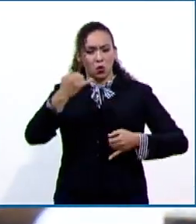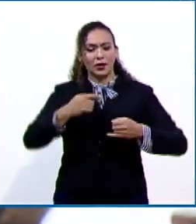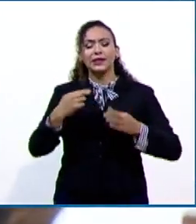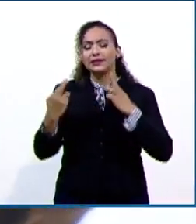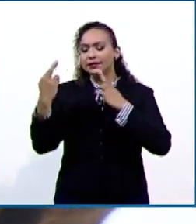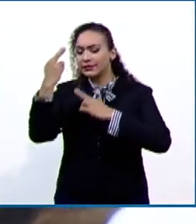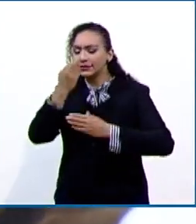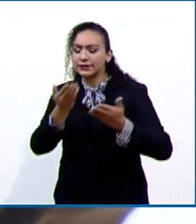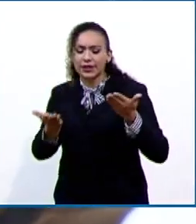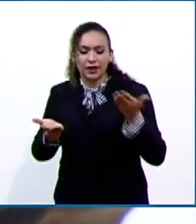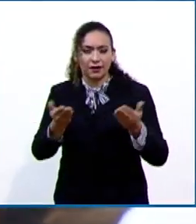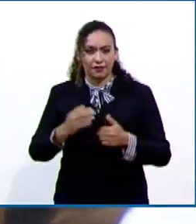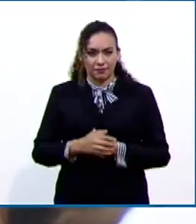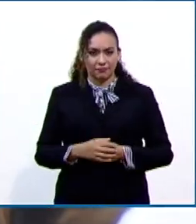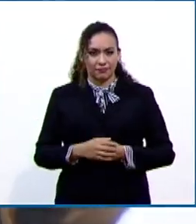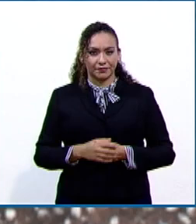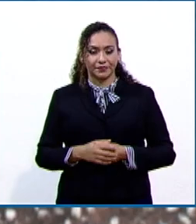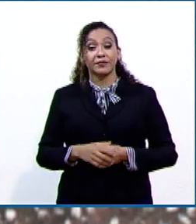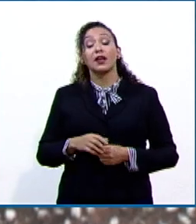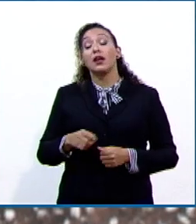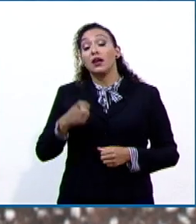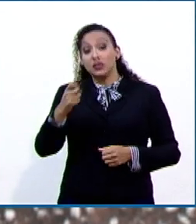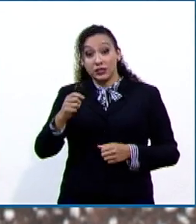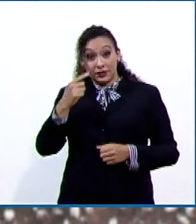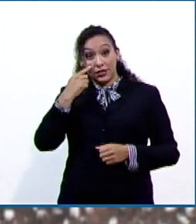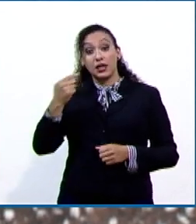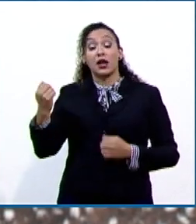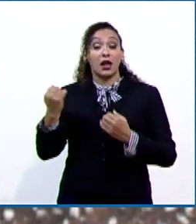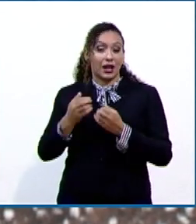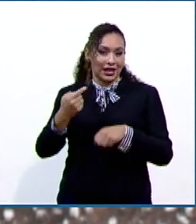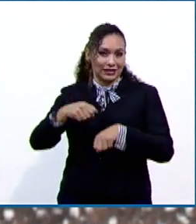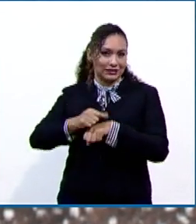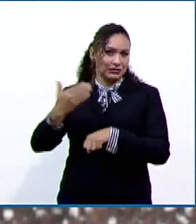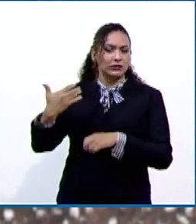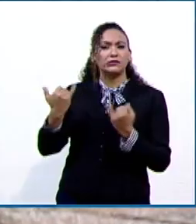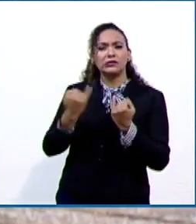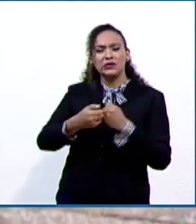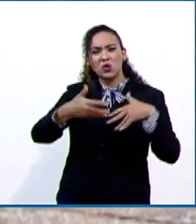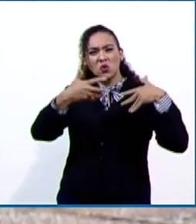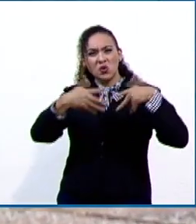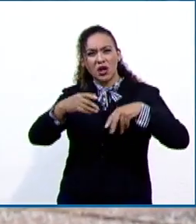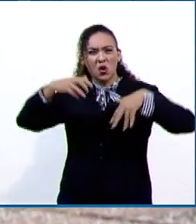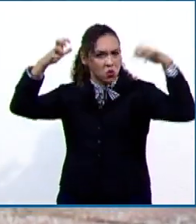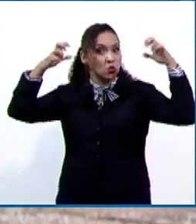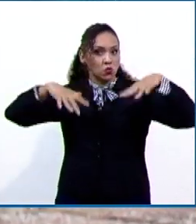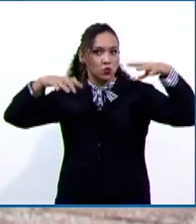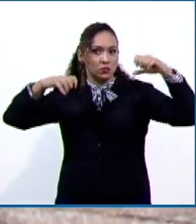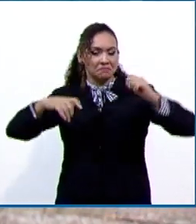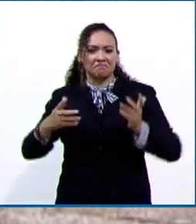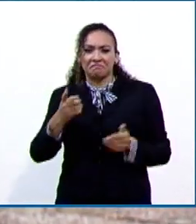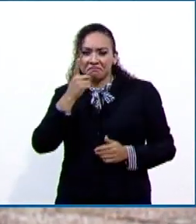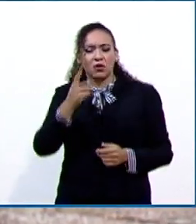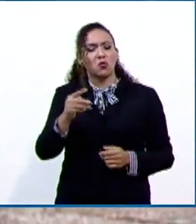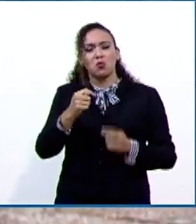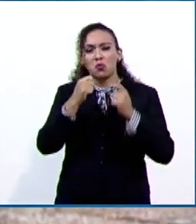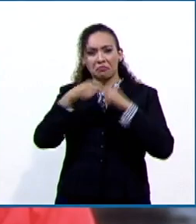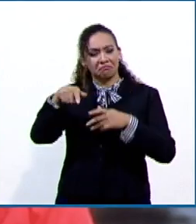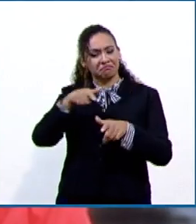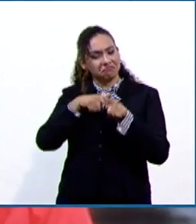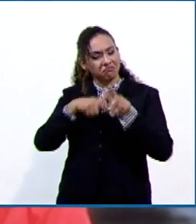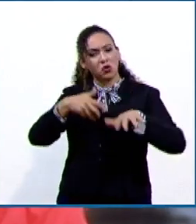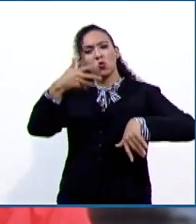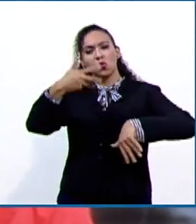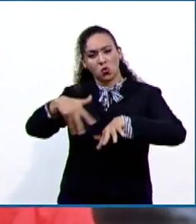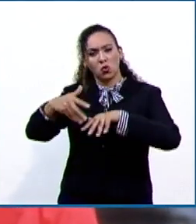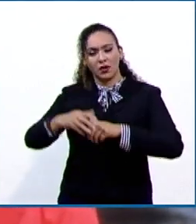Poder Judicial de la Federación continuaron las protestas luego de confirmar que mantendrán la suspensión parcial de actividades.